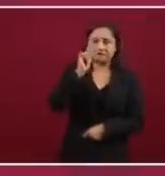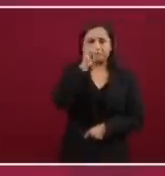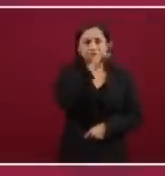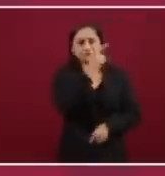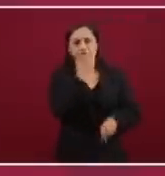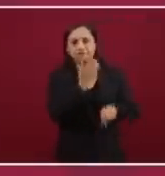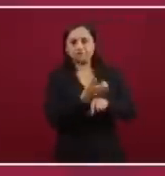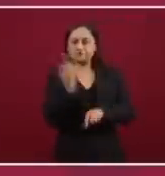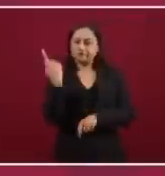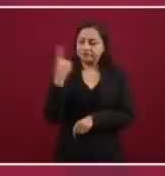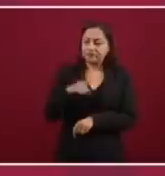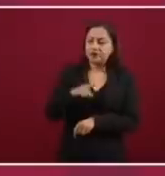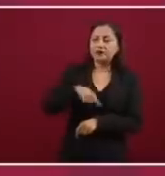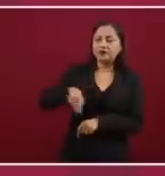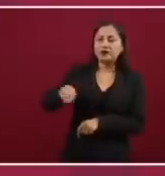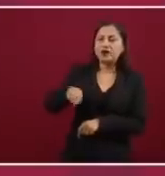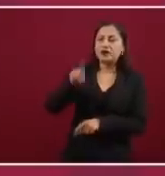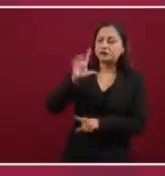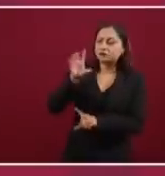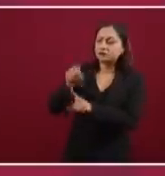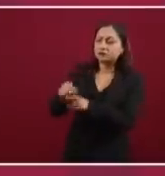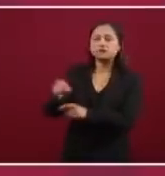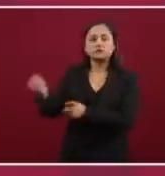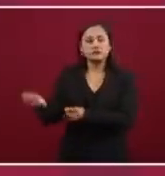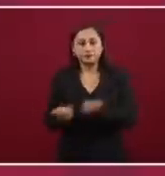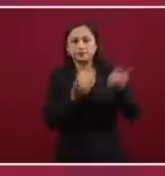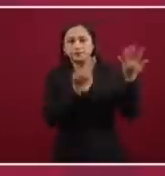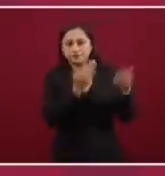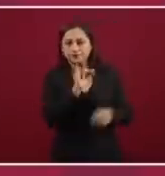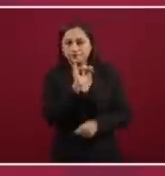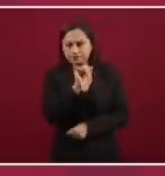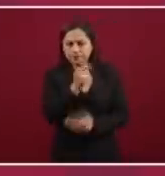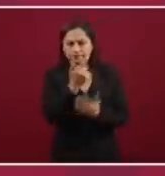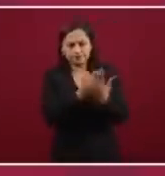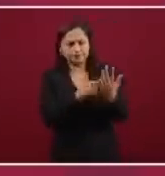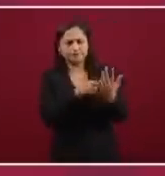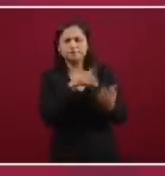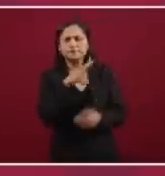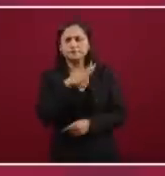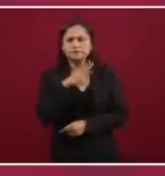solicitudes de extradición y hay